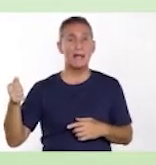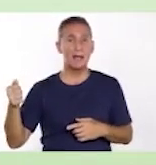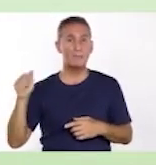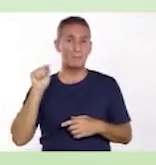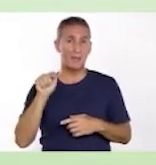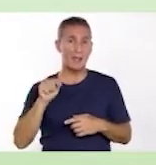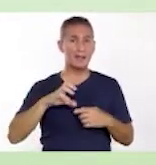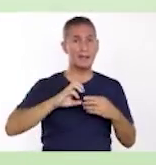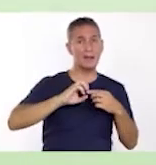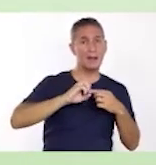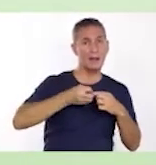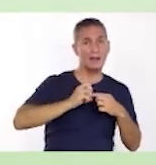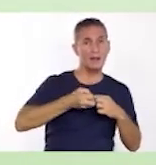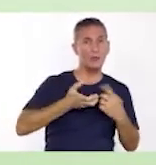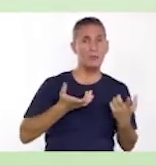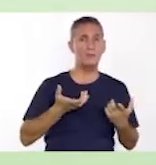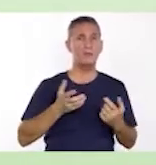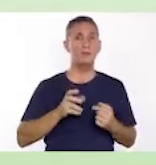la comedia